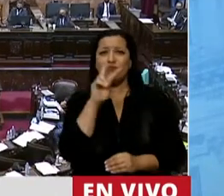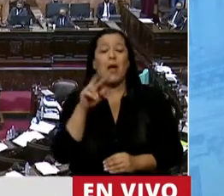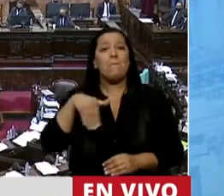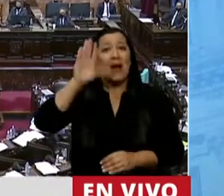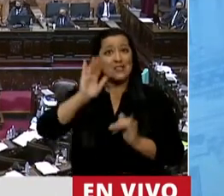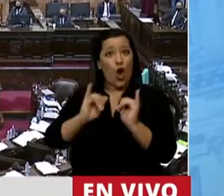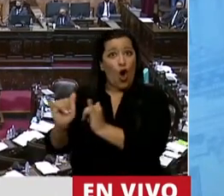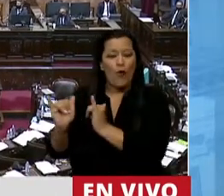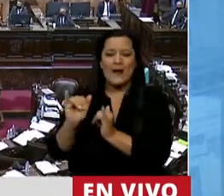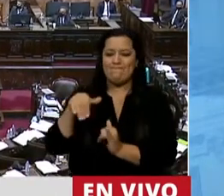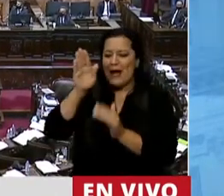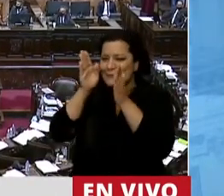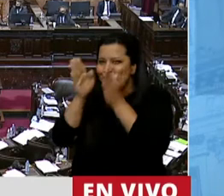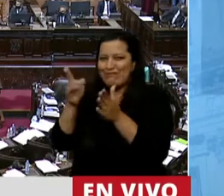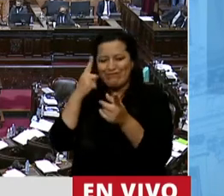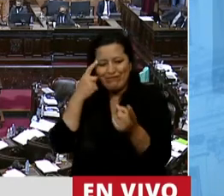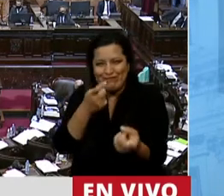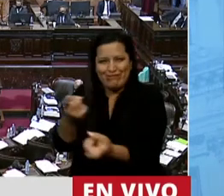jóvenes. Decidí